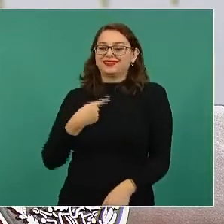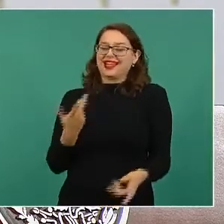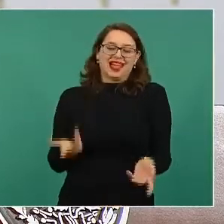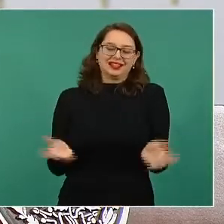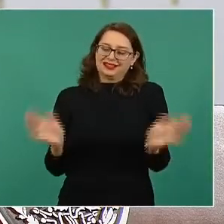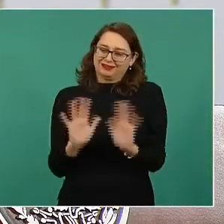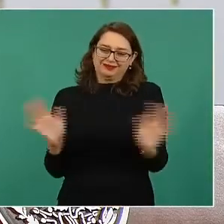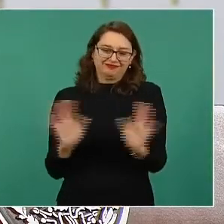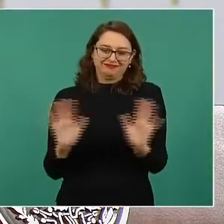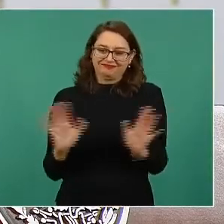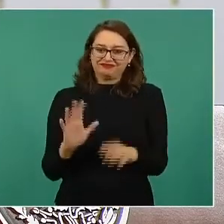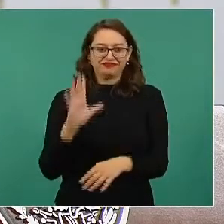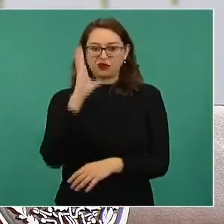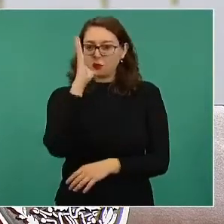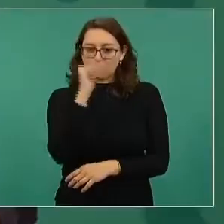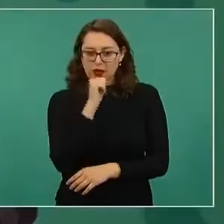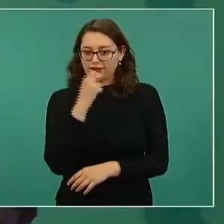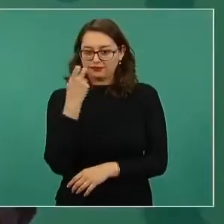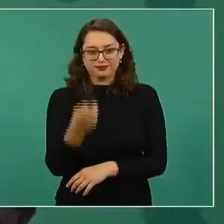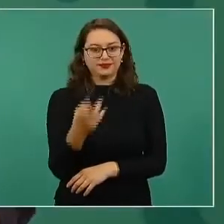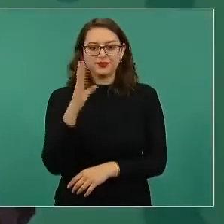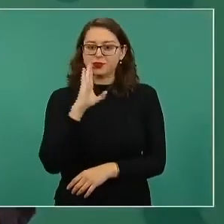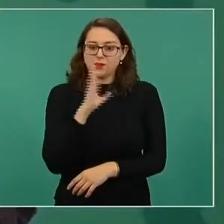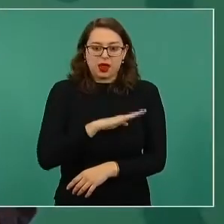Eso sí estaría mal.